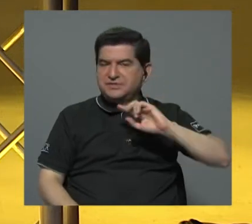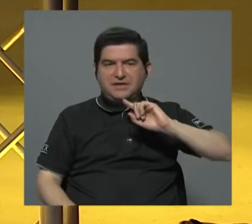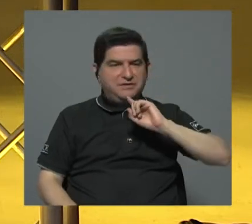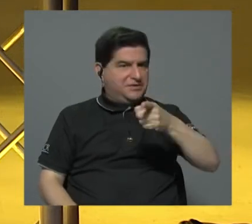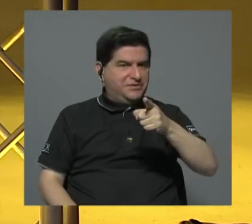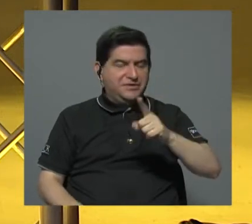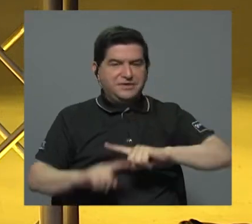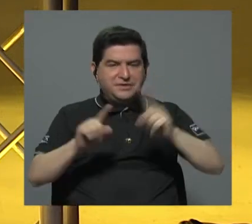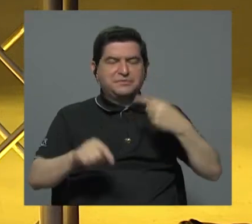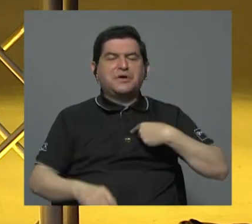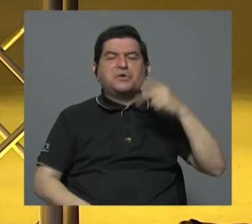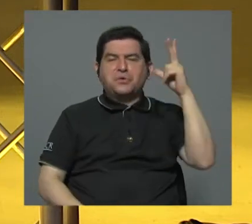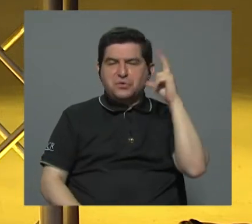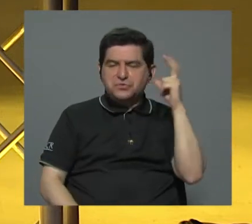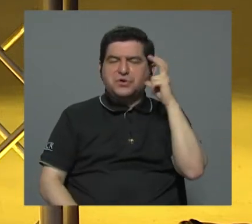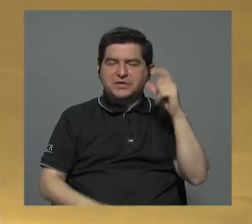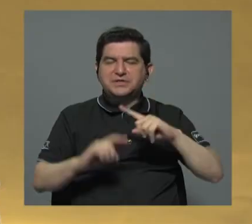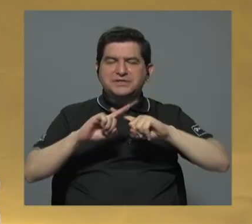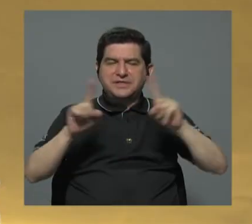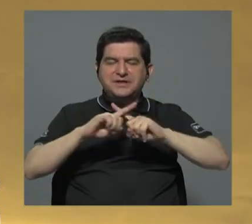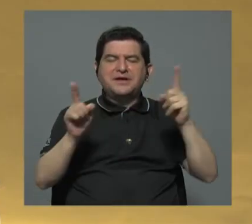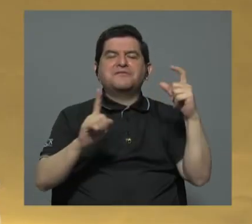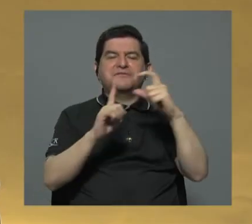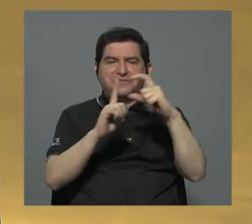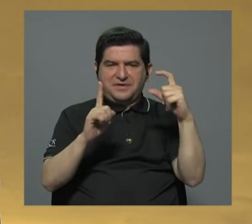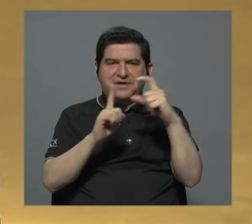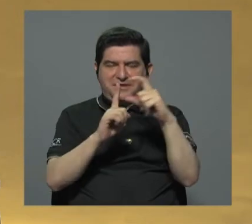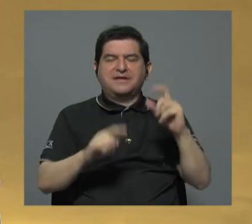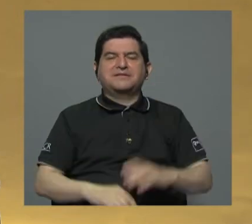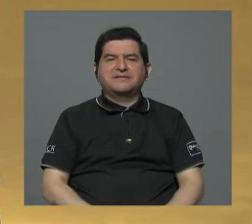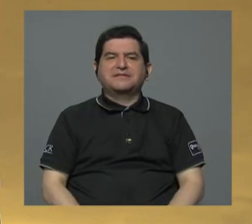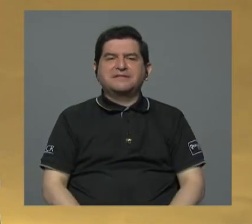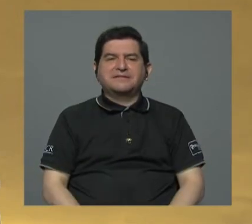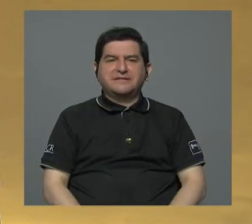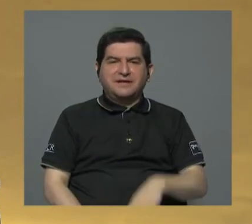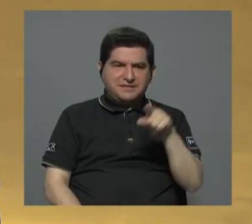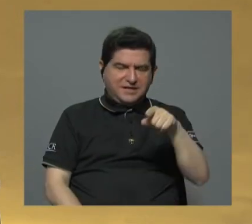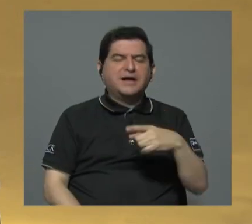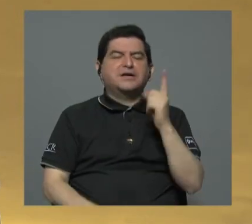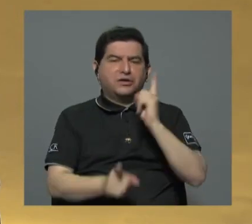pero yo que le he escuchado en algunas palabras, le hace efectivamente